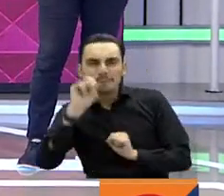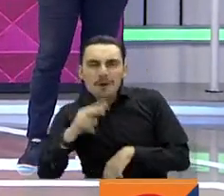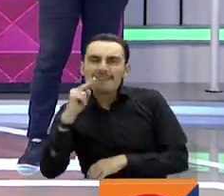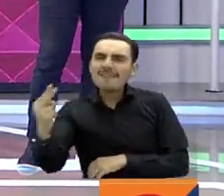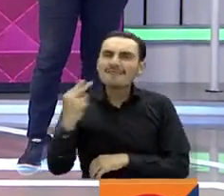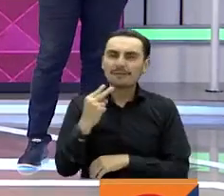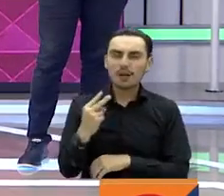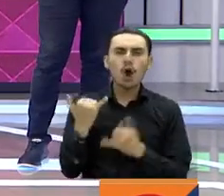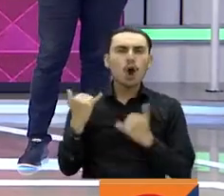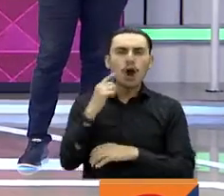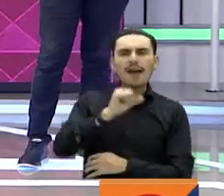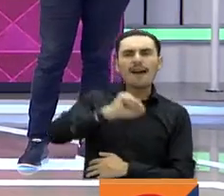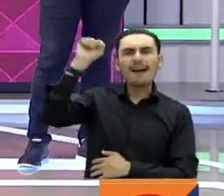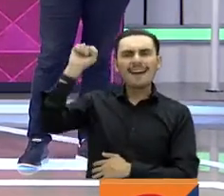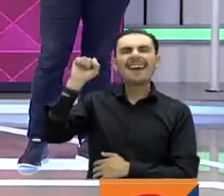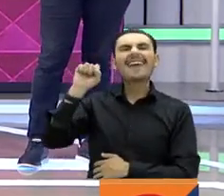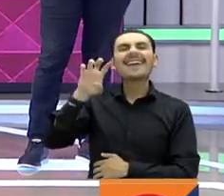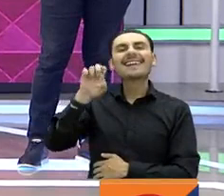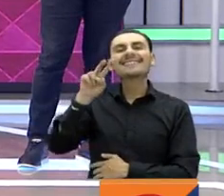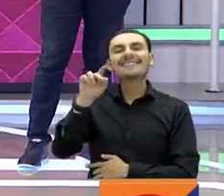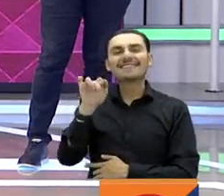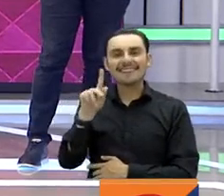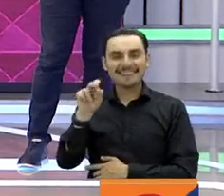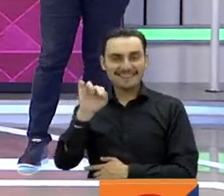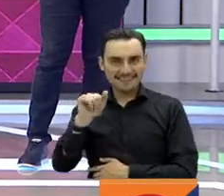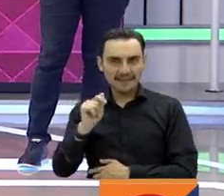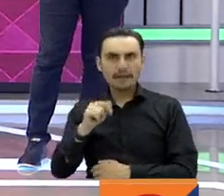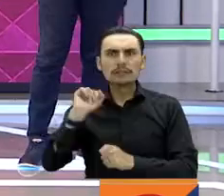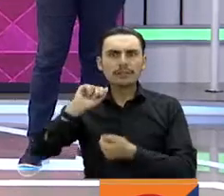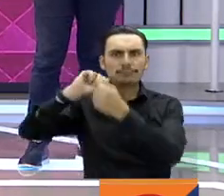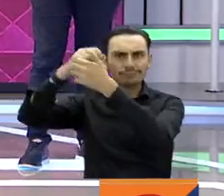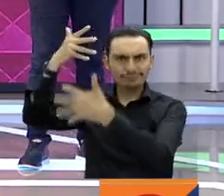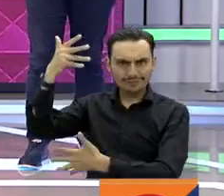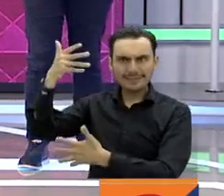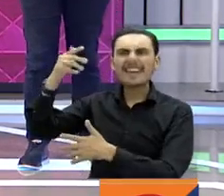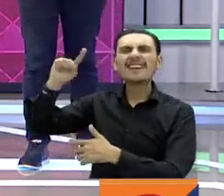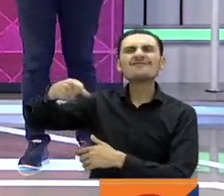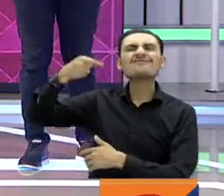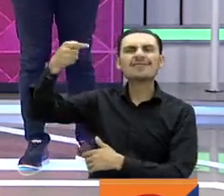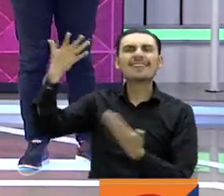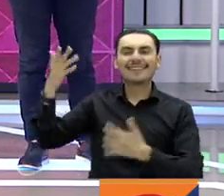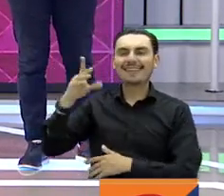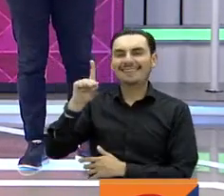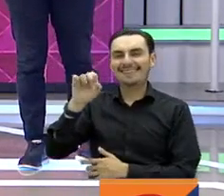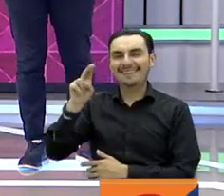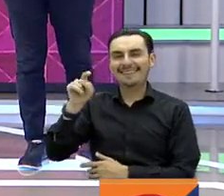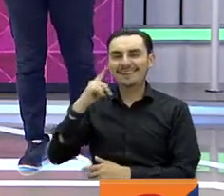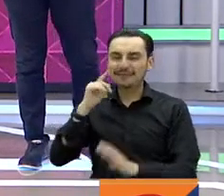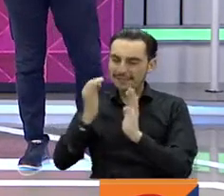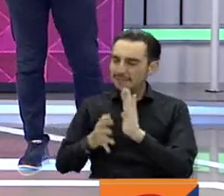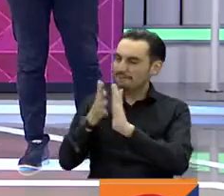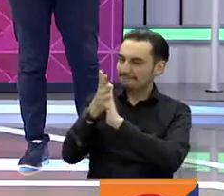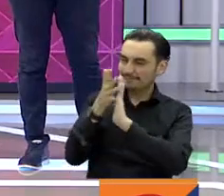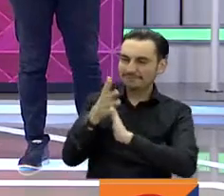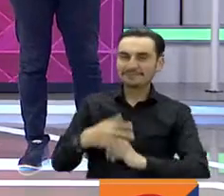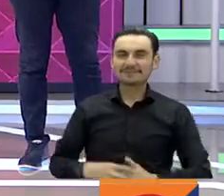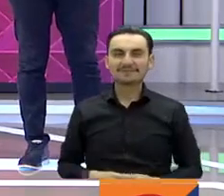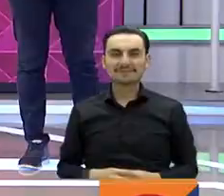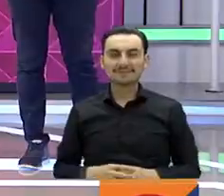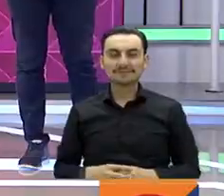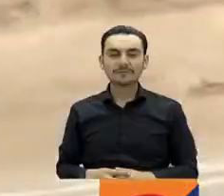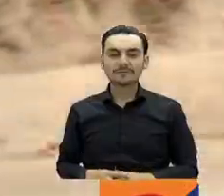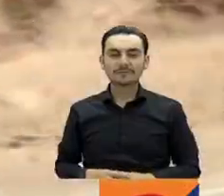ganó Estefanía Herrera y en la general todo parece que ya la campeona será Diana Peñuela. El informe, como siempre, con Goga.